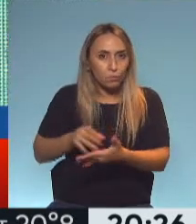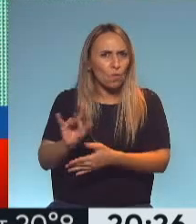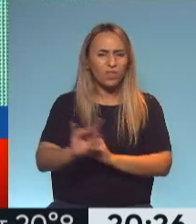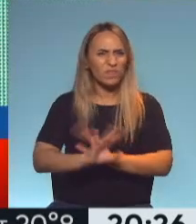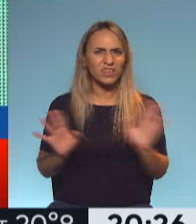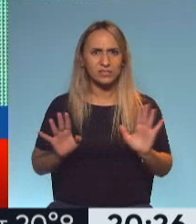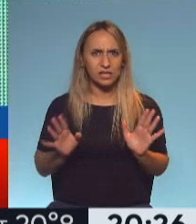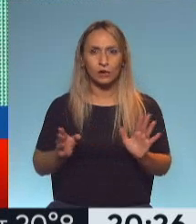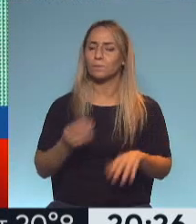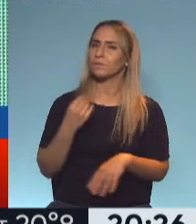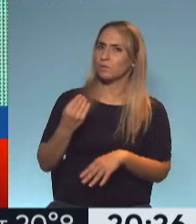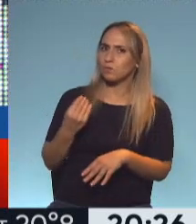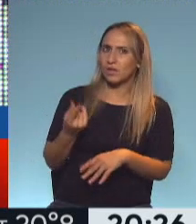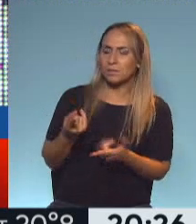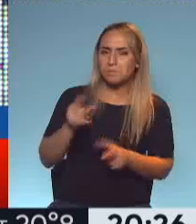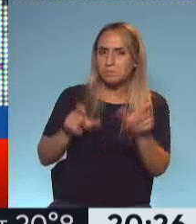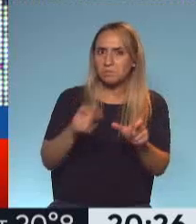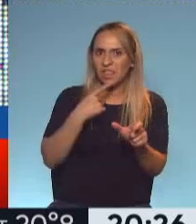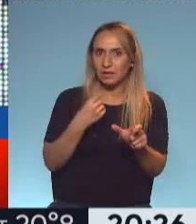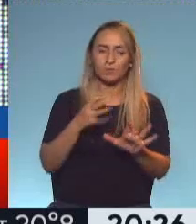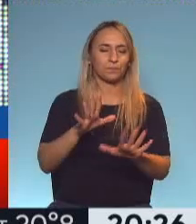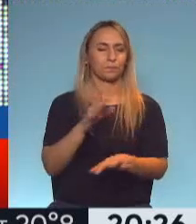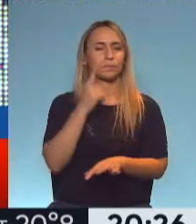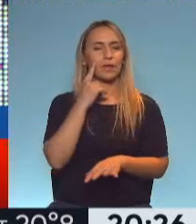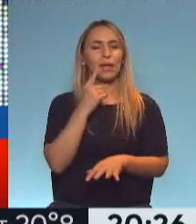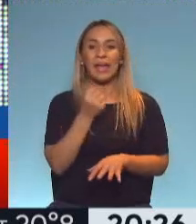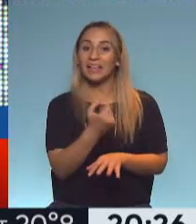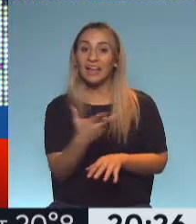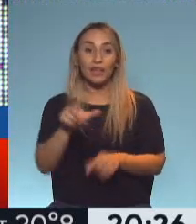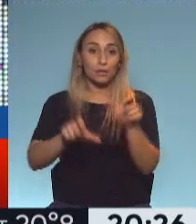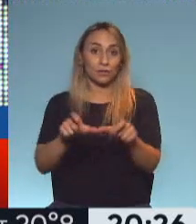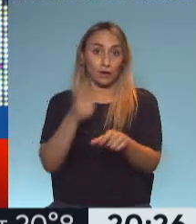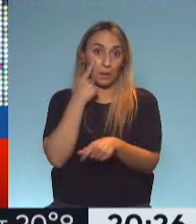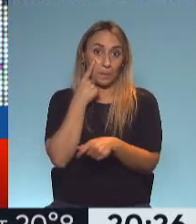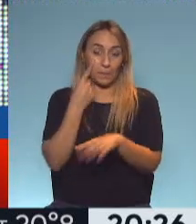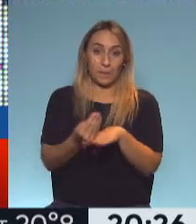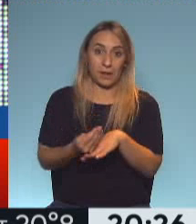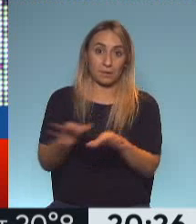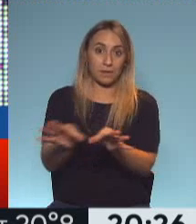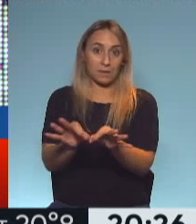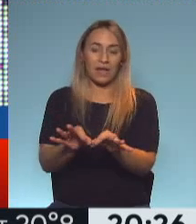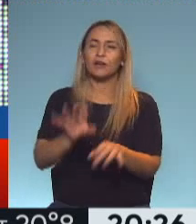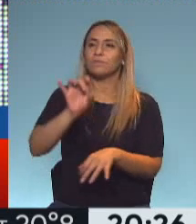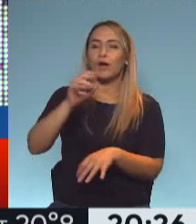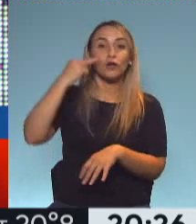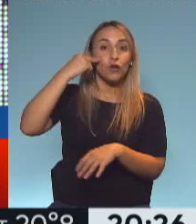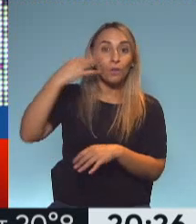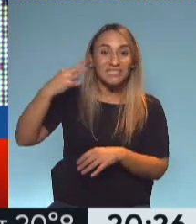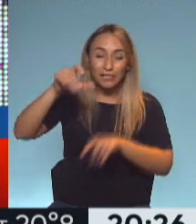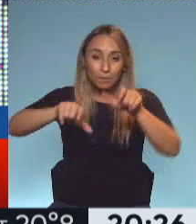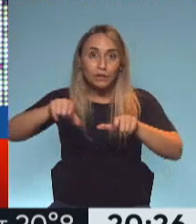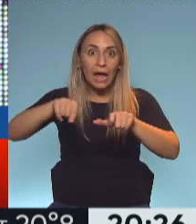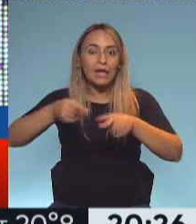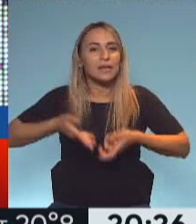encuentran? Para entender, si vos desagregás la cantidad de habitantes de las islas, solamente 900 son criados y nacidos en Malvinas.